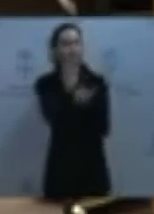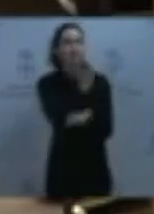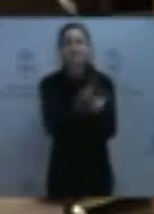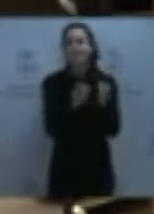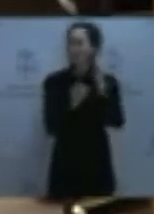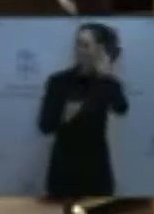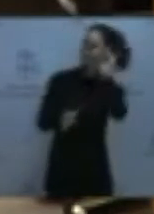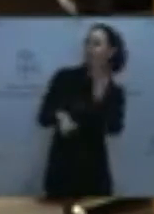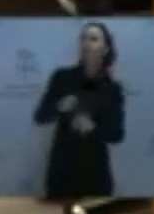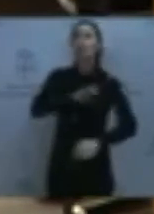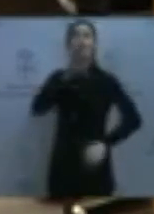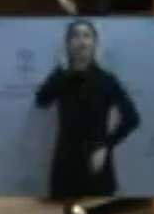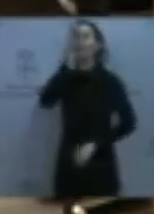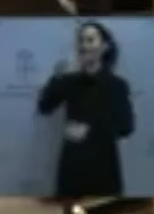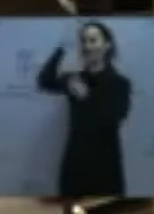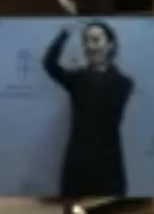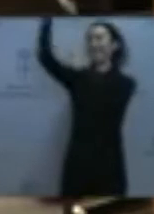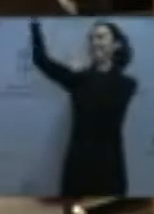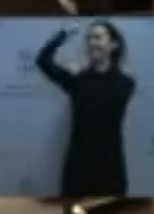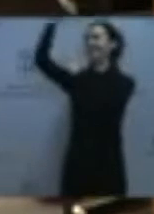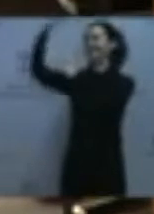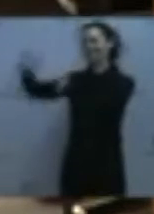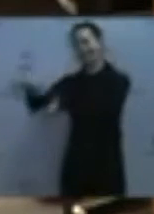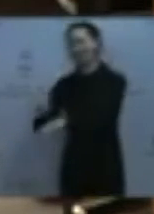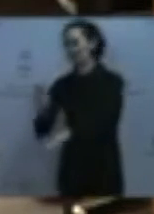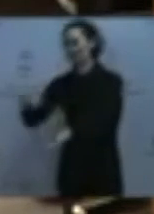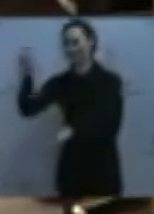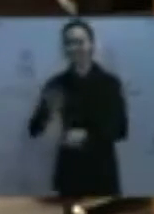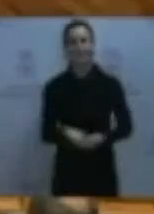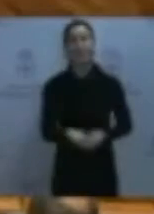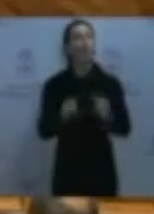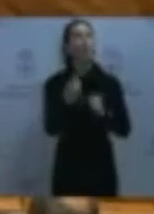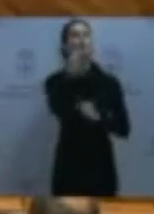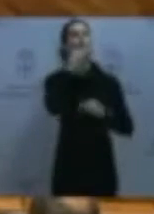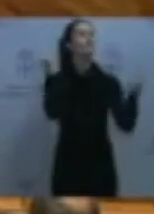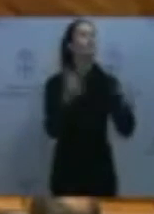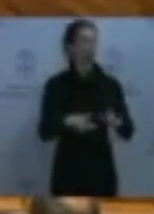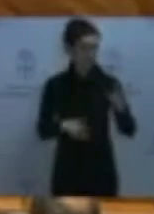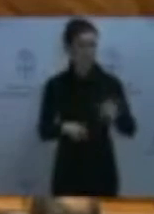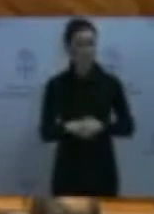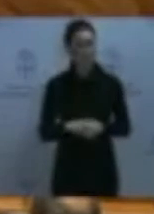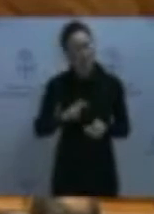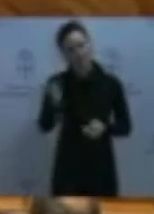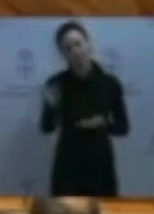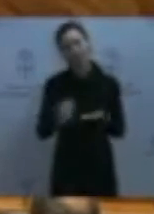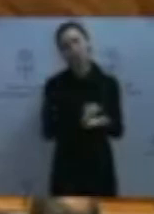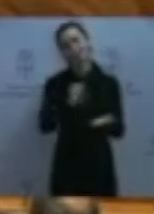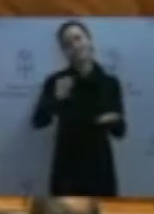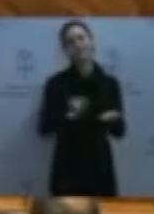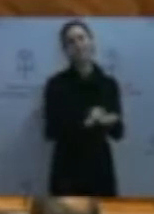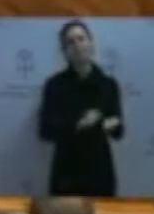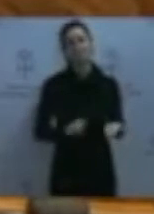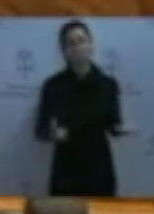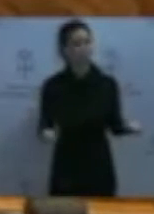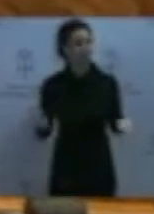sí, la señora Fernández sueña mucho. Una cosa son las historias y otra cosa son los contratos. No hay